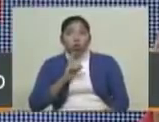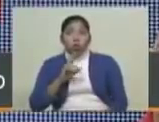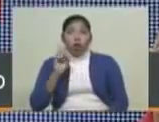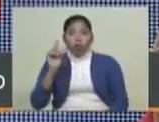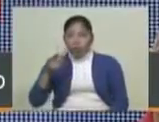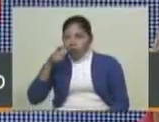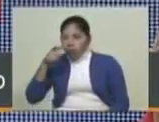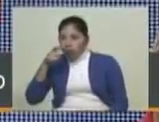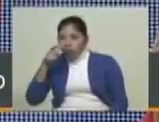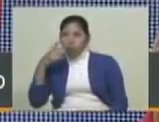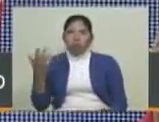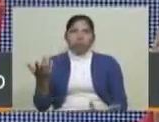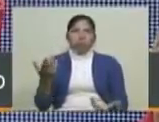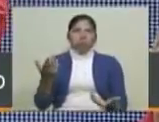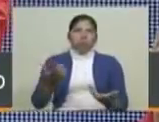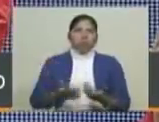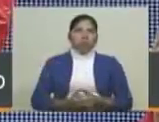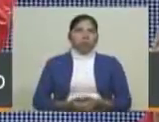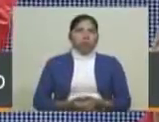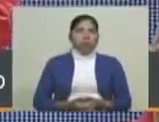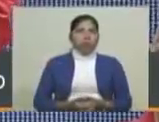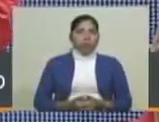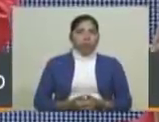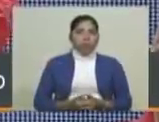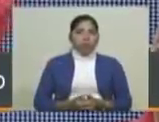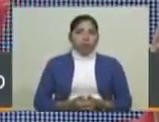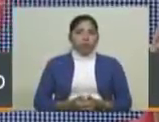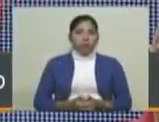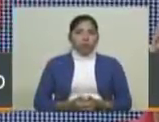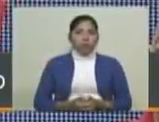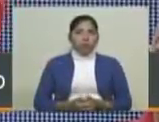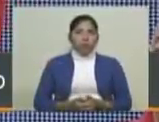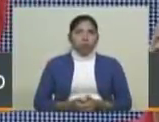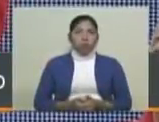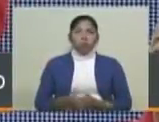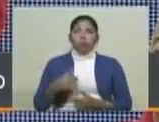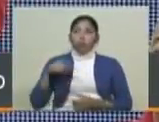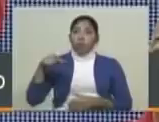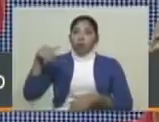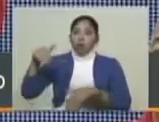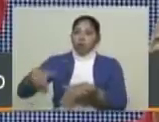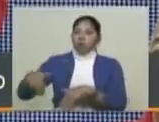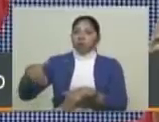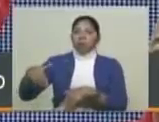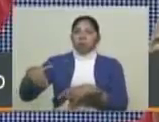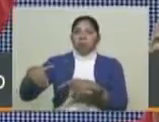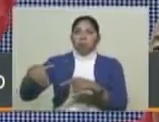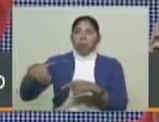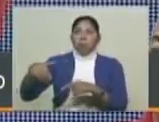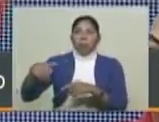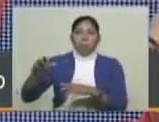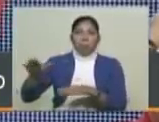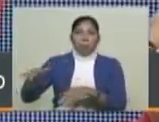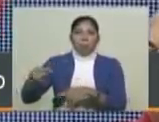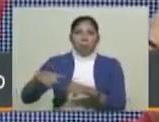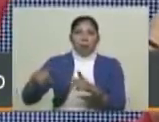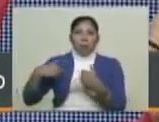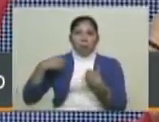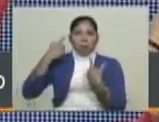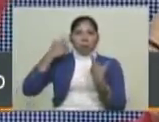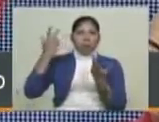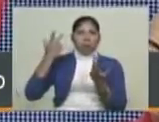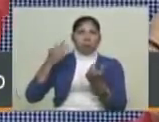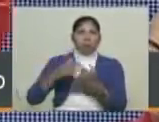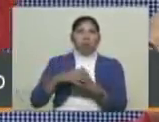esos. De esos países donde usted vota y no sabe por quién vota. O donde usted, Estados Unidos debe ser